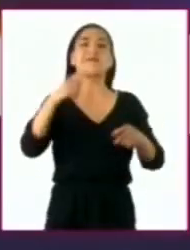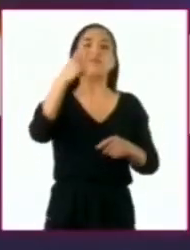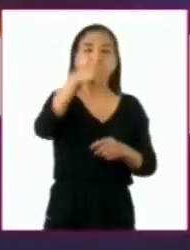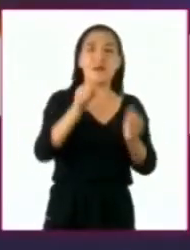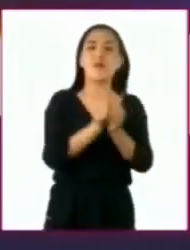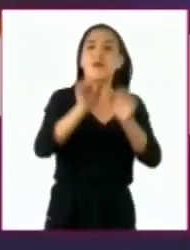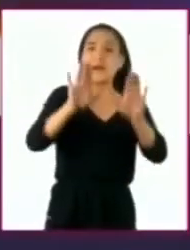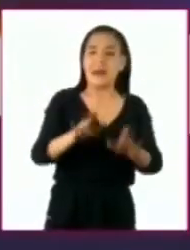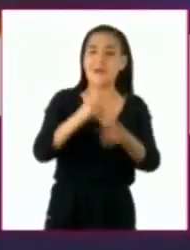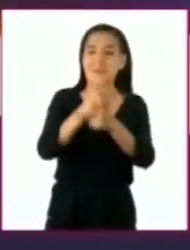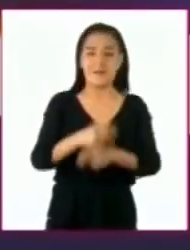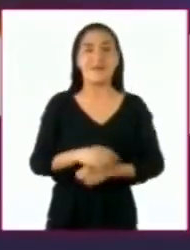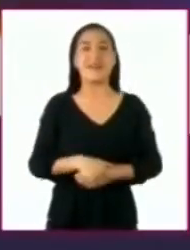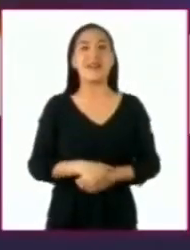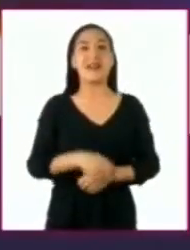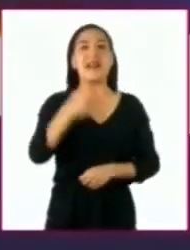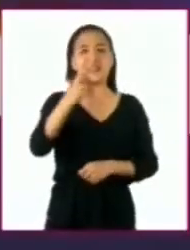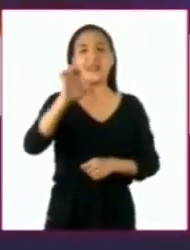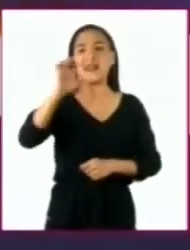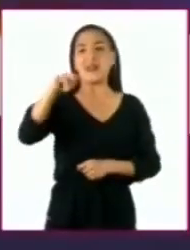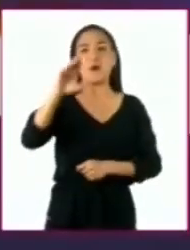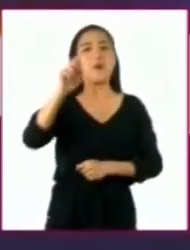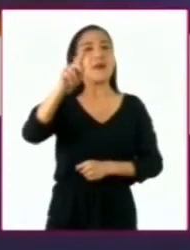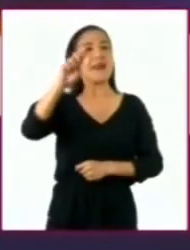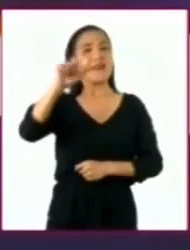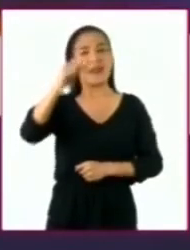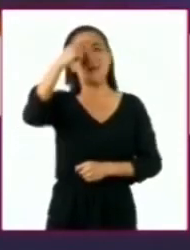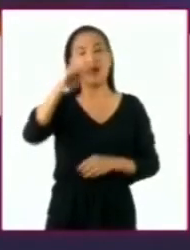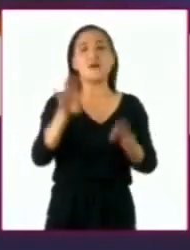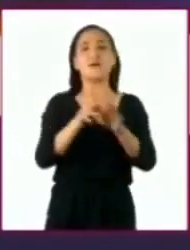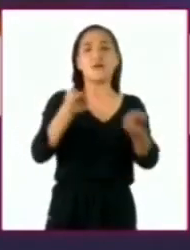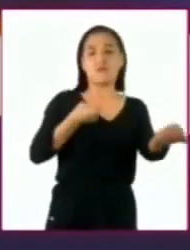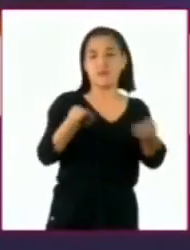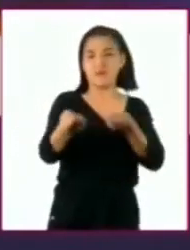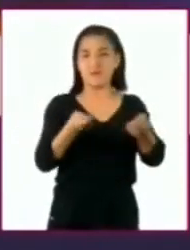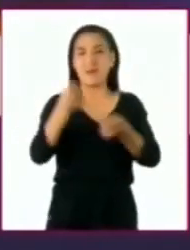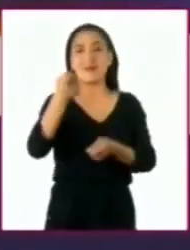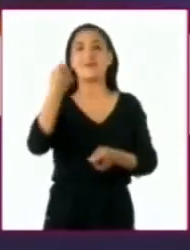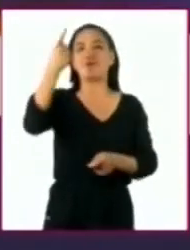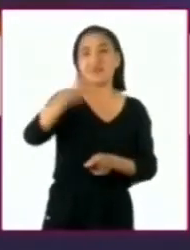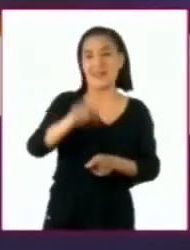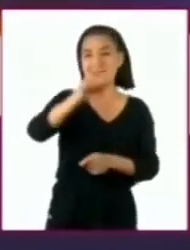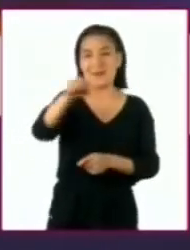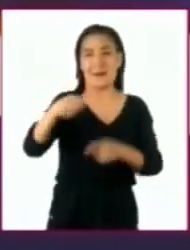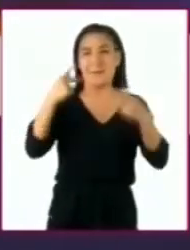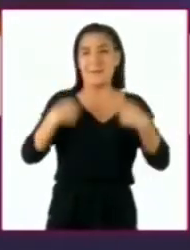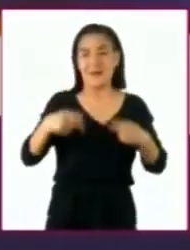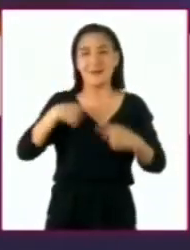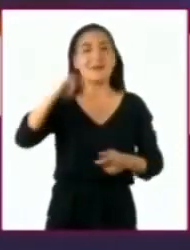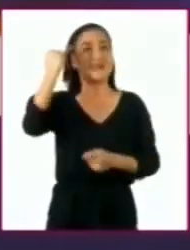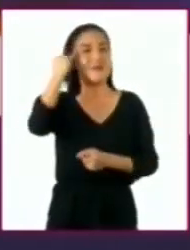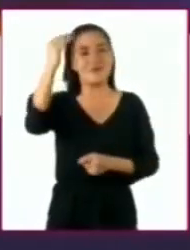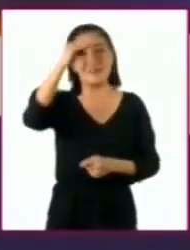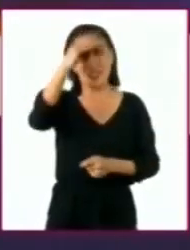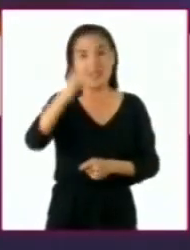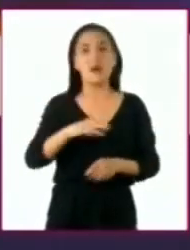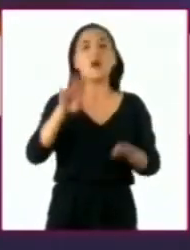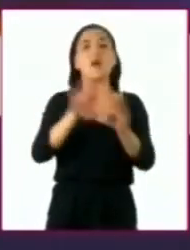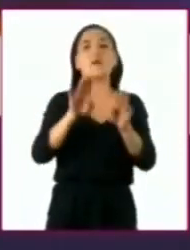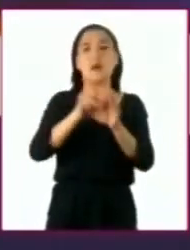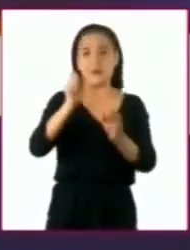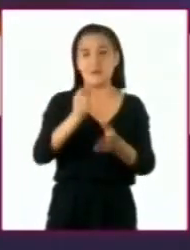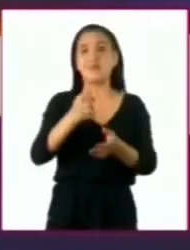que la encomienda funcionó para controlar y administrar los señoríos y beneficiarse económicamente con el cobro del